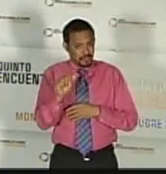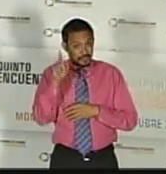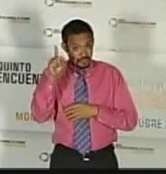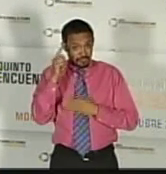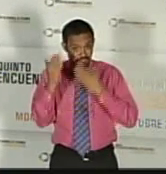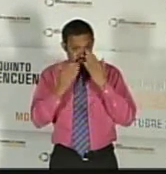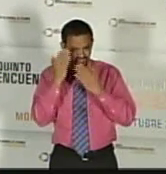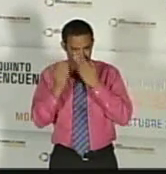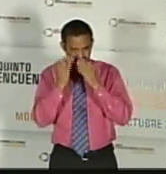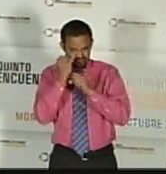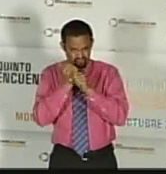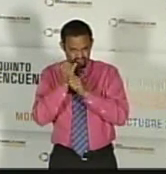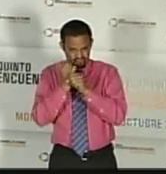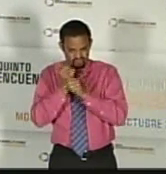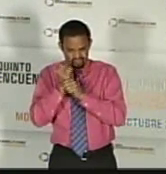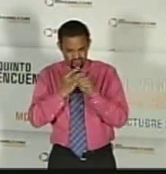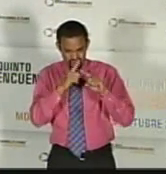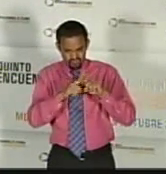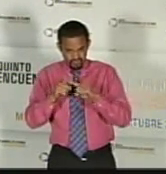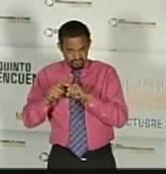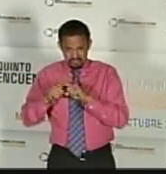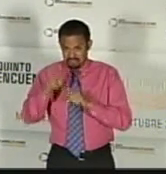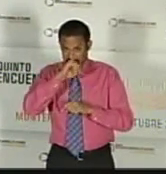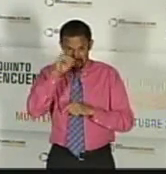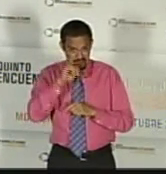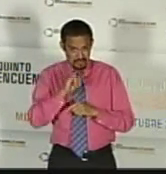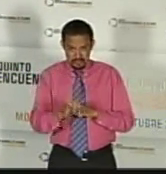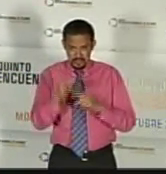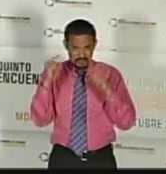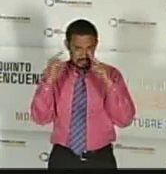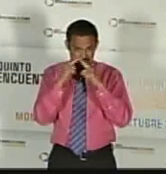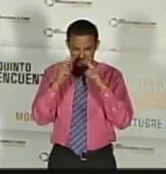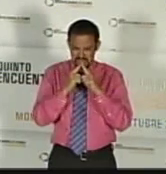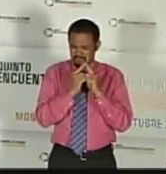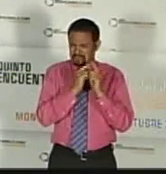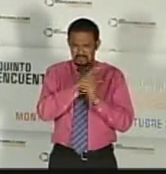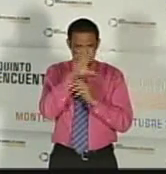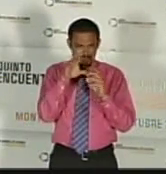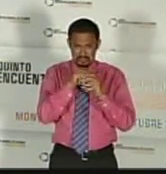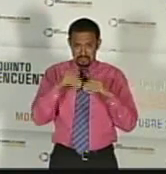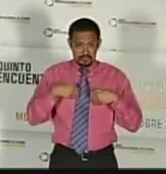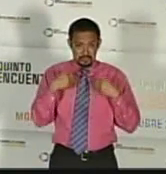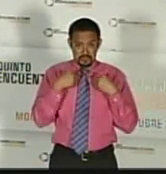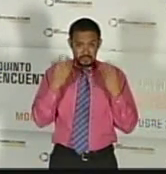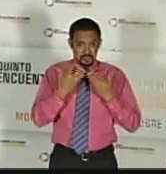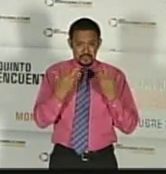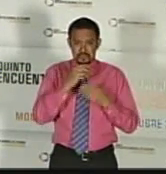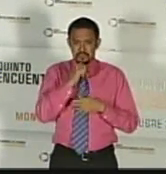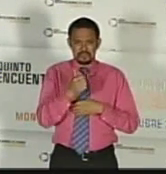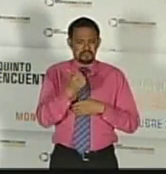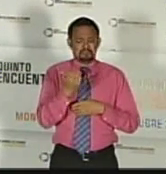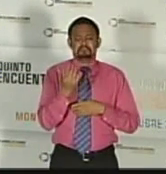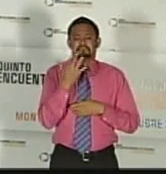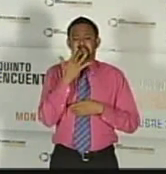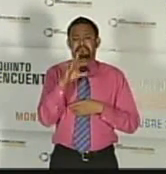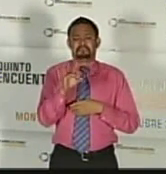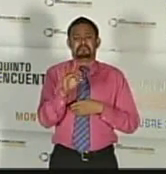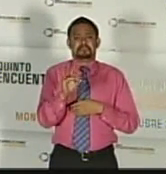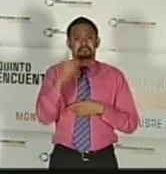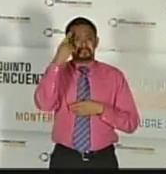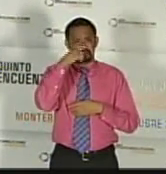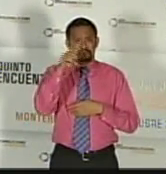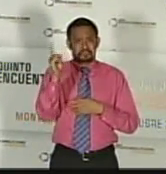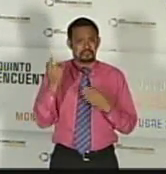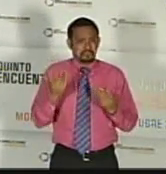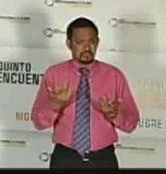paleontólogo que jamás había sido publicado por la Iglesia Católica durante toda su vida. Y en el lenguaje más simple del mundo, él